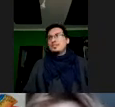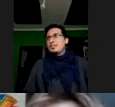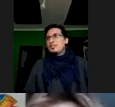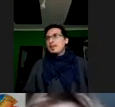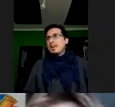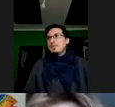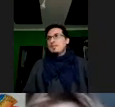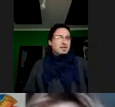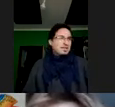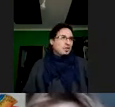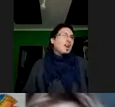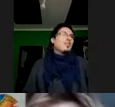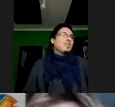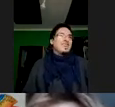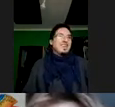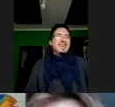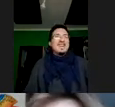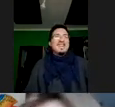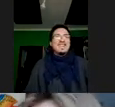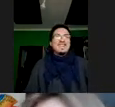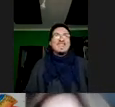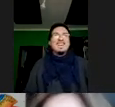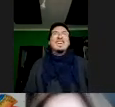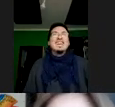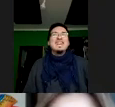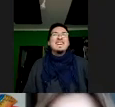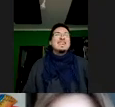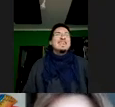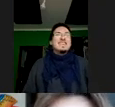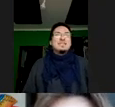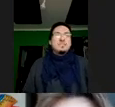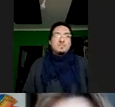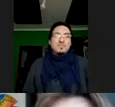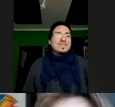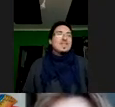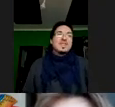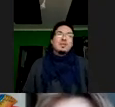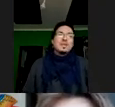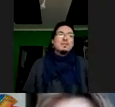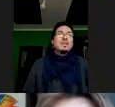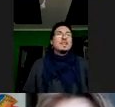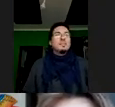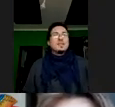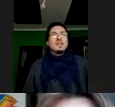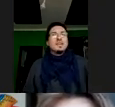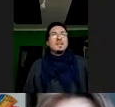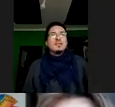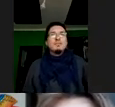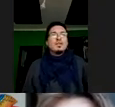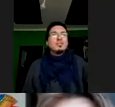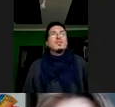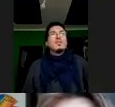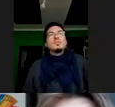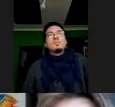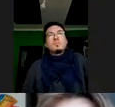y sueño es una mezcla perfecta para estar acostado. Exacto, exactamente. Ya te digo, estamos por terminar ya, así que un poquito